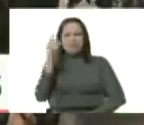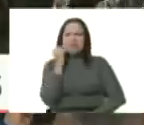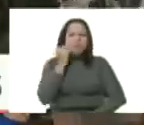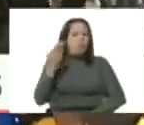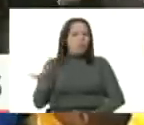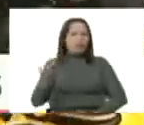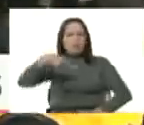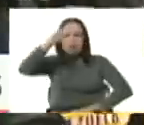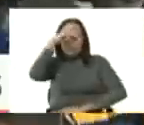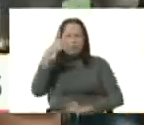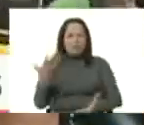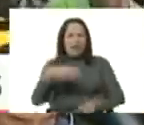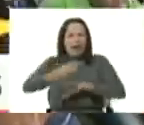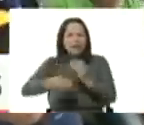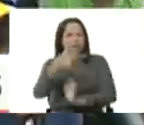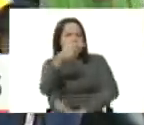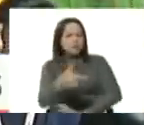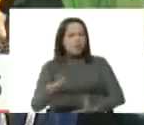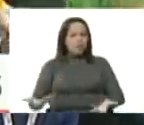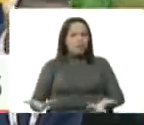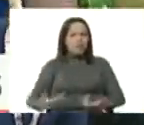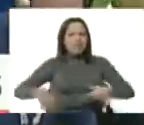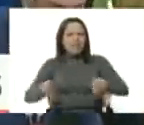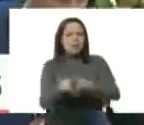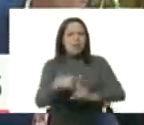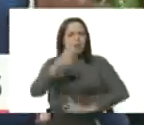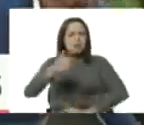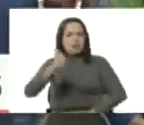muy estúpido, muy de gente imbécil.